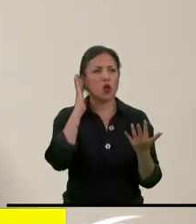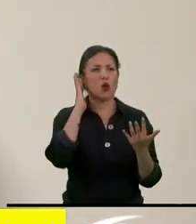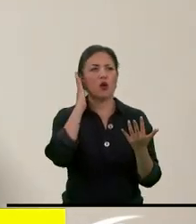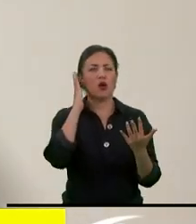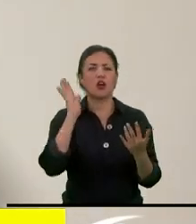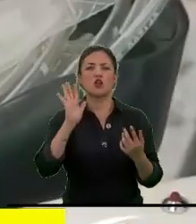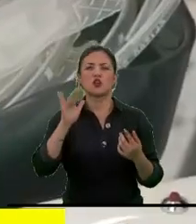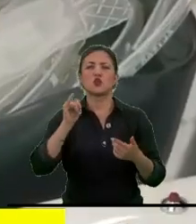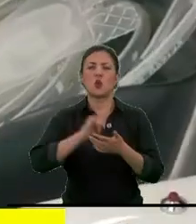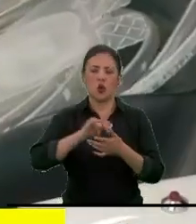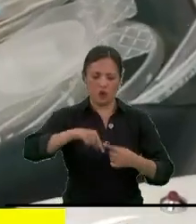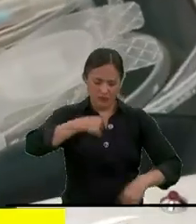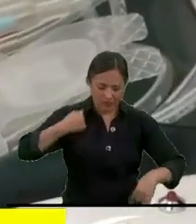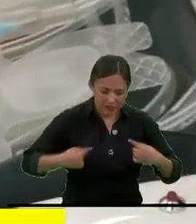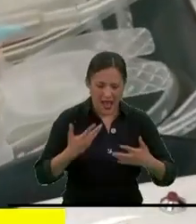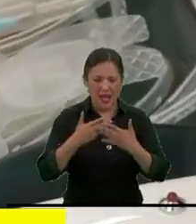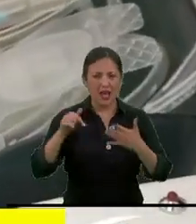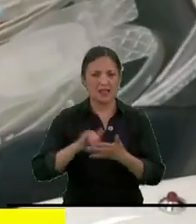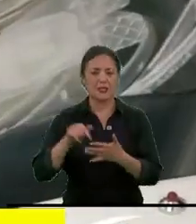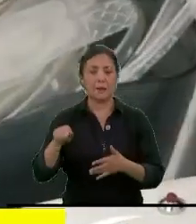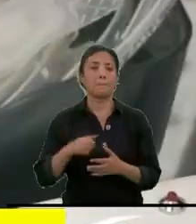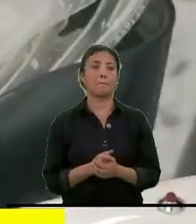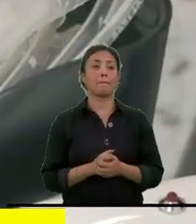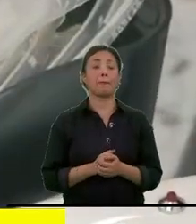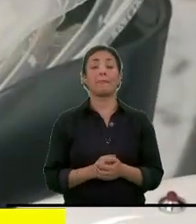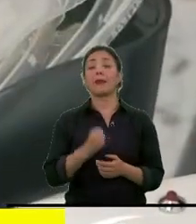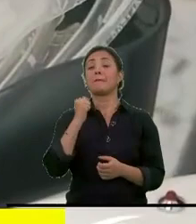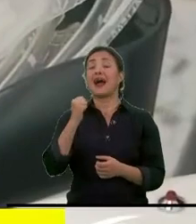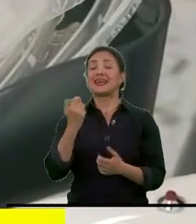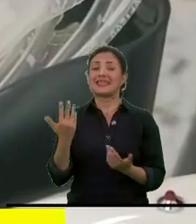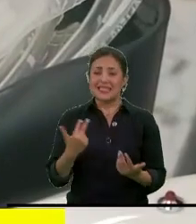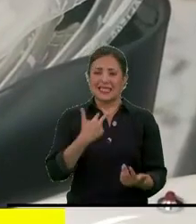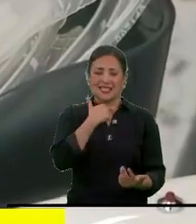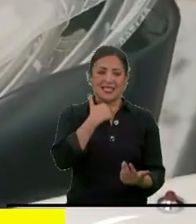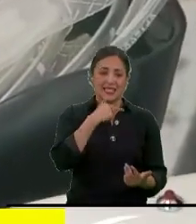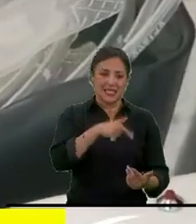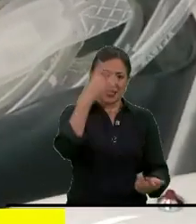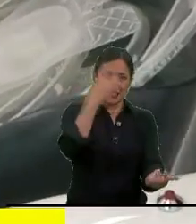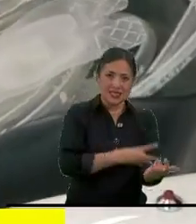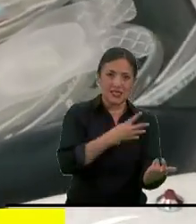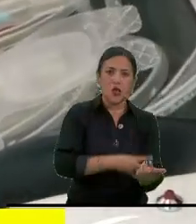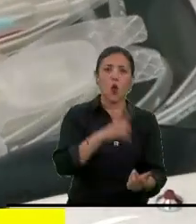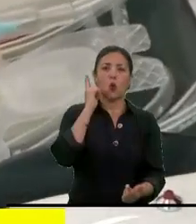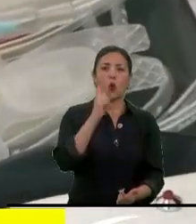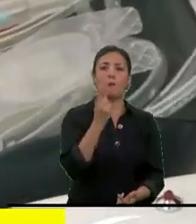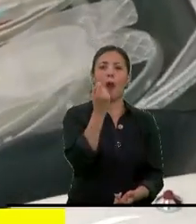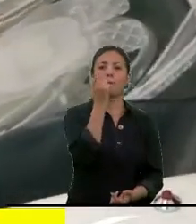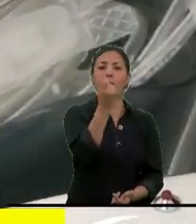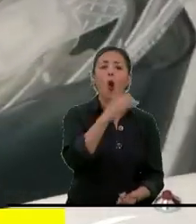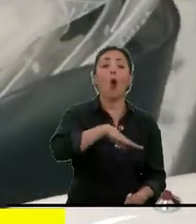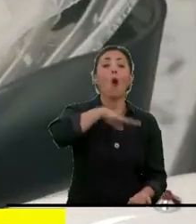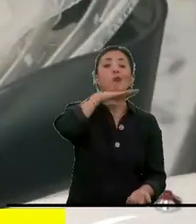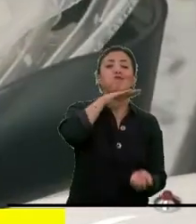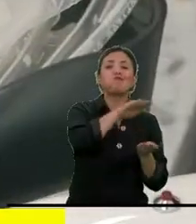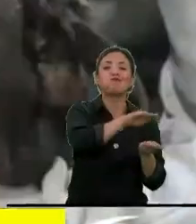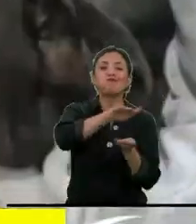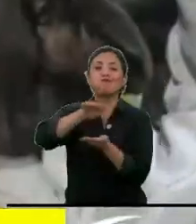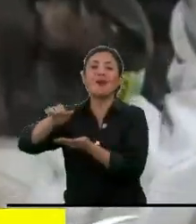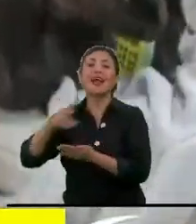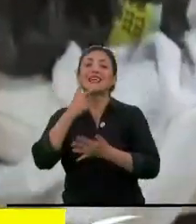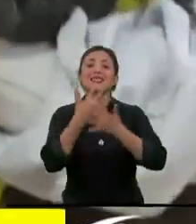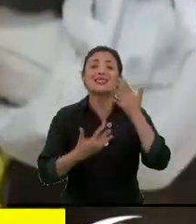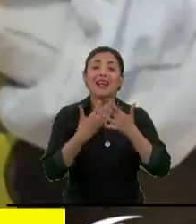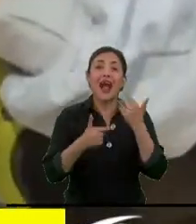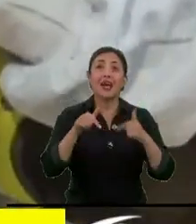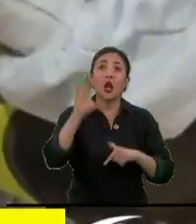metabólicos, endocrinos. La principal barrera para realizar este procedimiento son las pocas unidades de sangre disponibles en el país